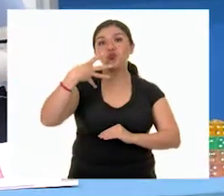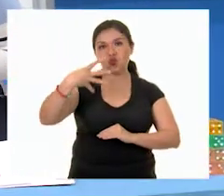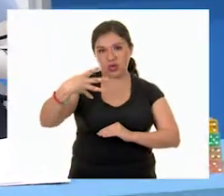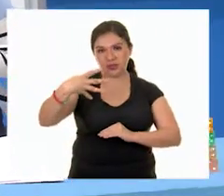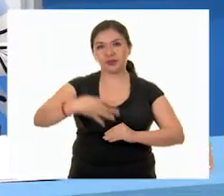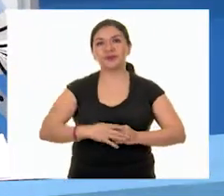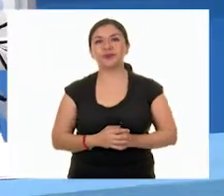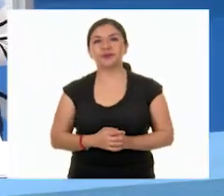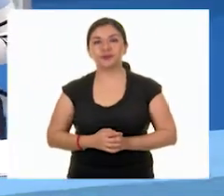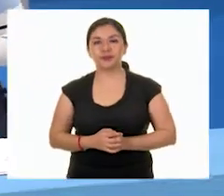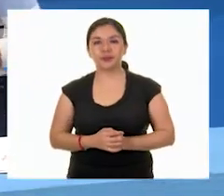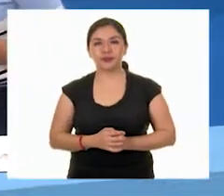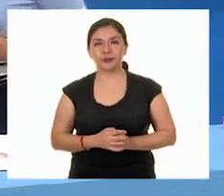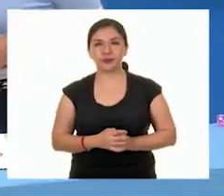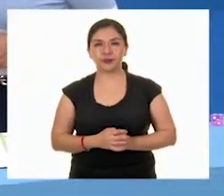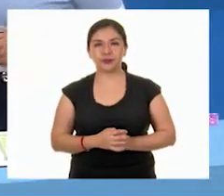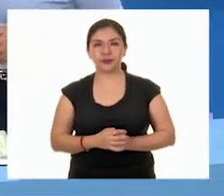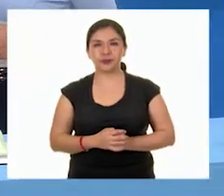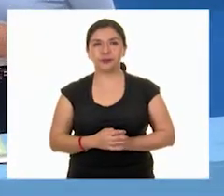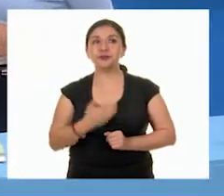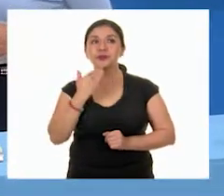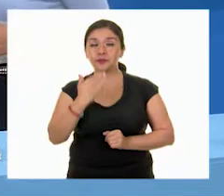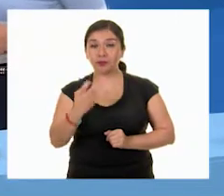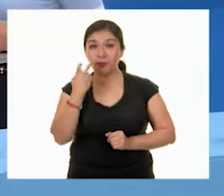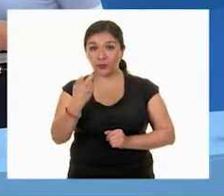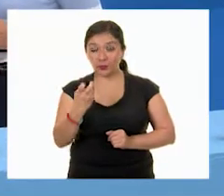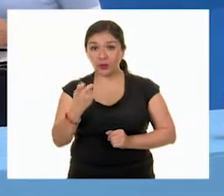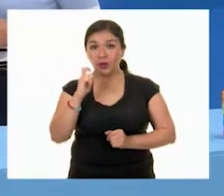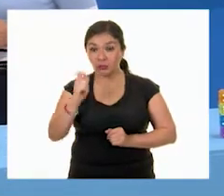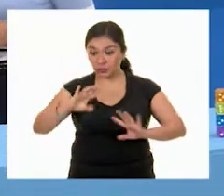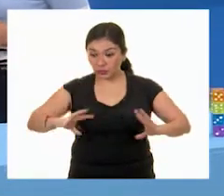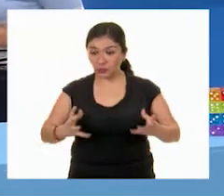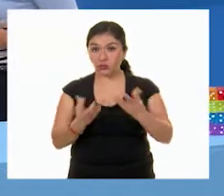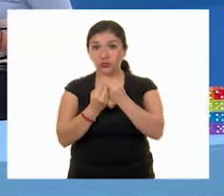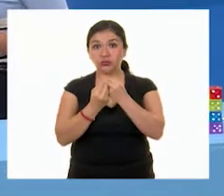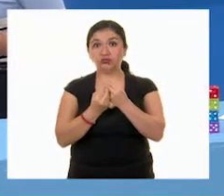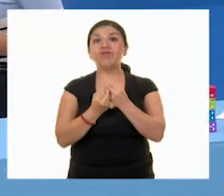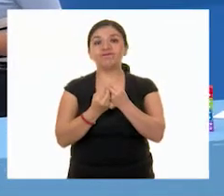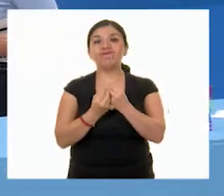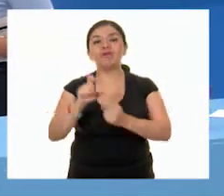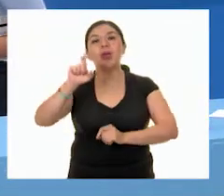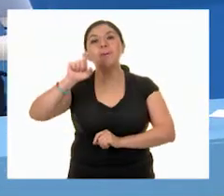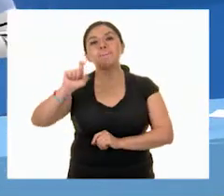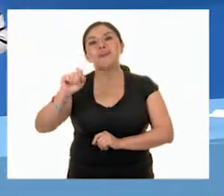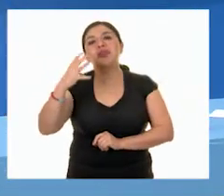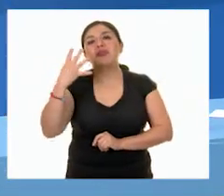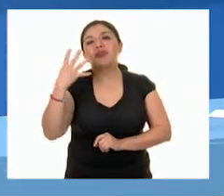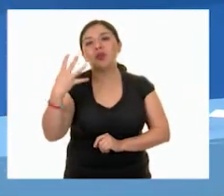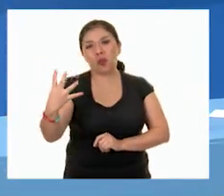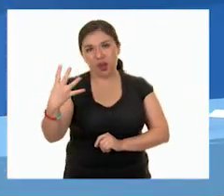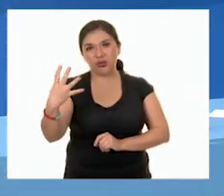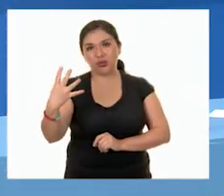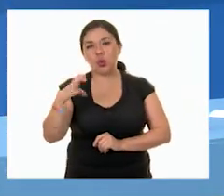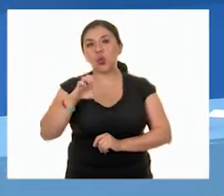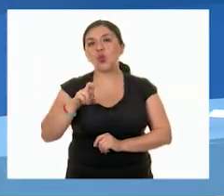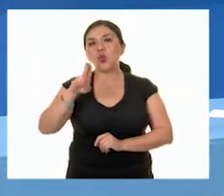4. Muy bien. Y tenemos que de volumen tiene 24